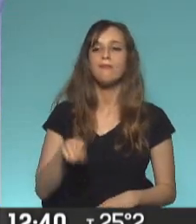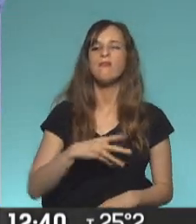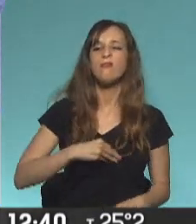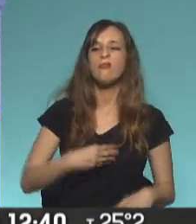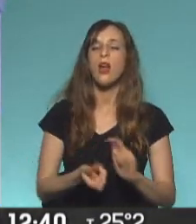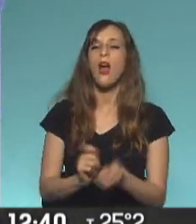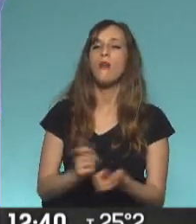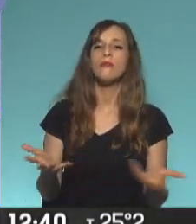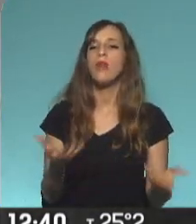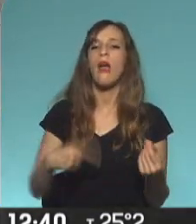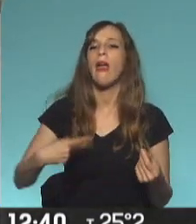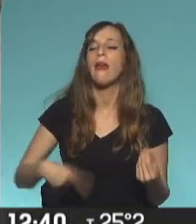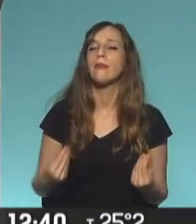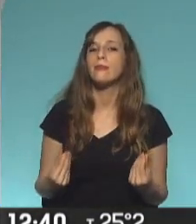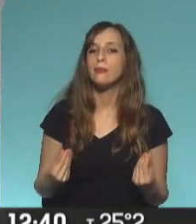con la llegada de la pandemia?